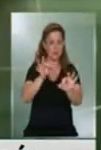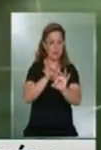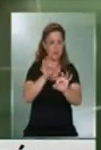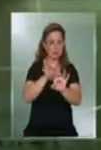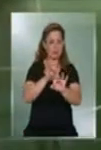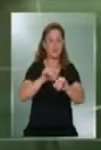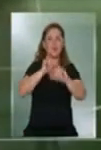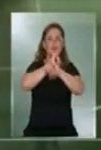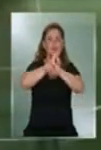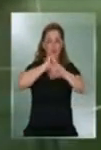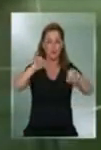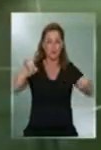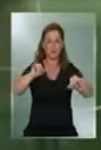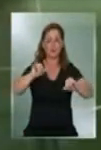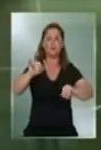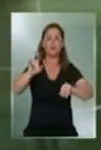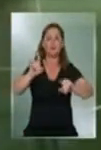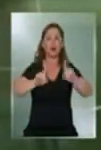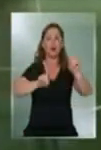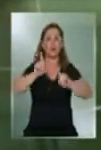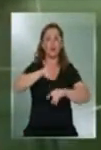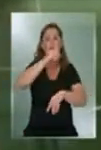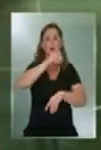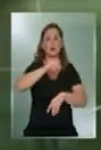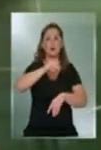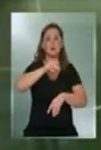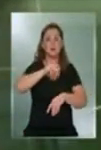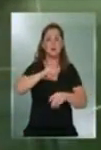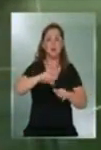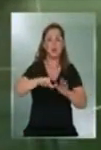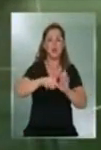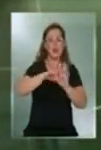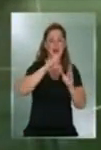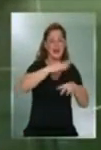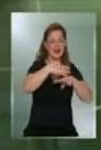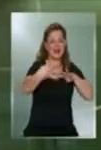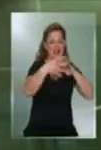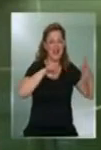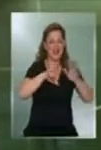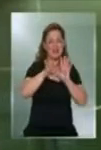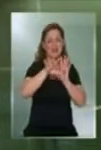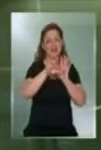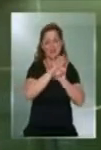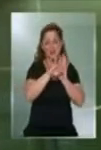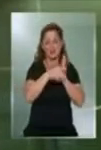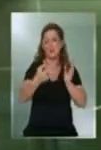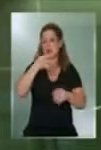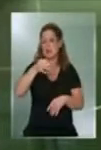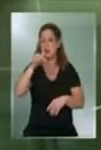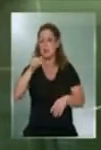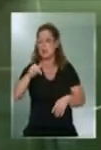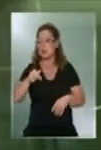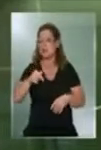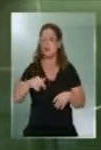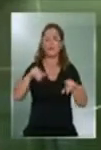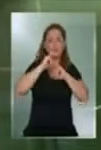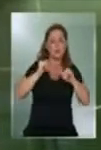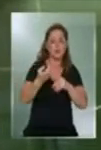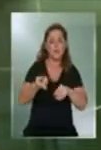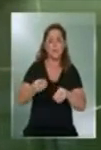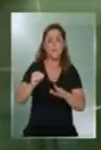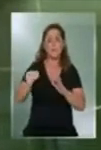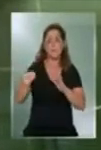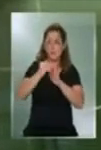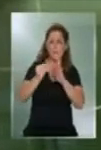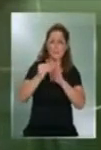de información que circula desde el día de ayer, pero como se ha dicho desde el comienzo, la información se va actualizando diariamente y